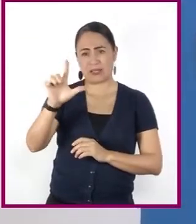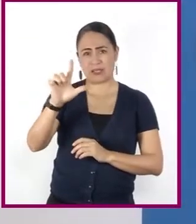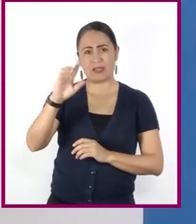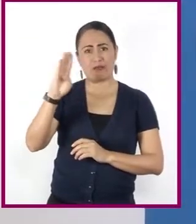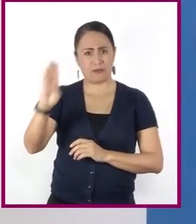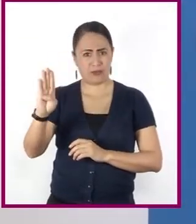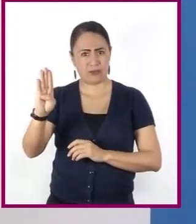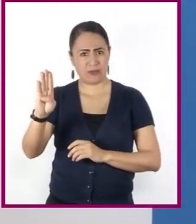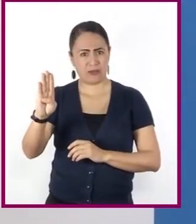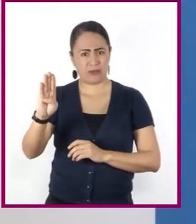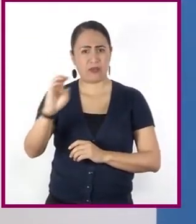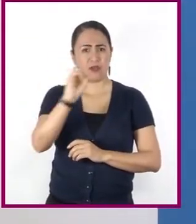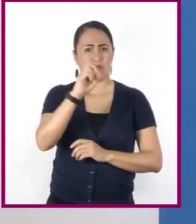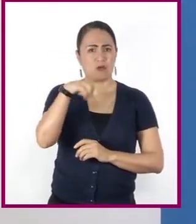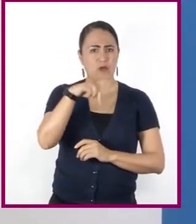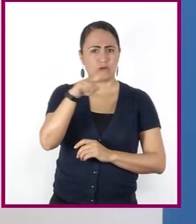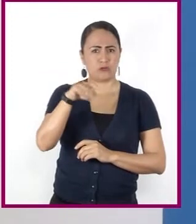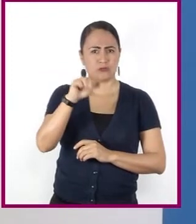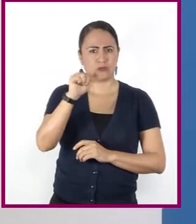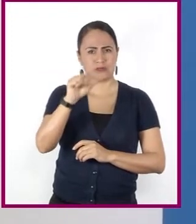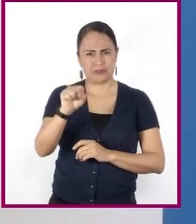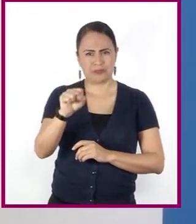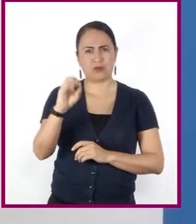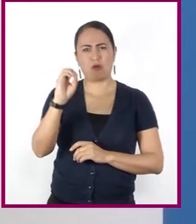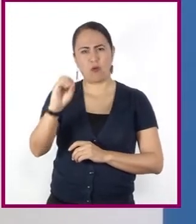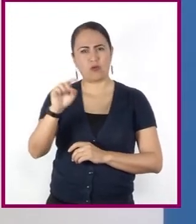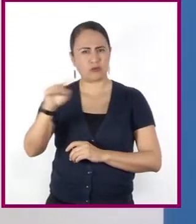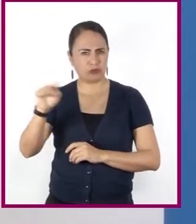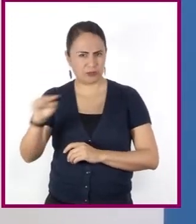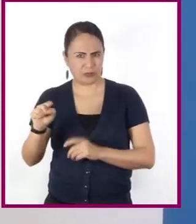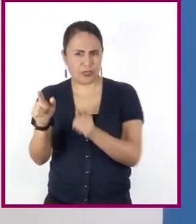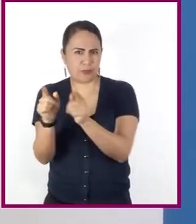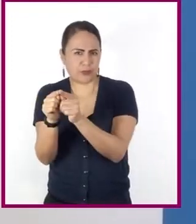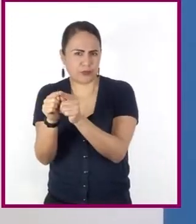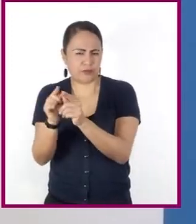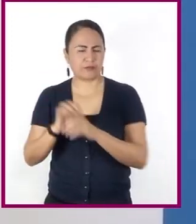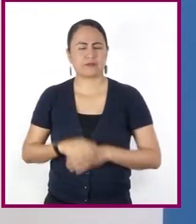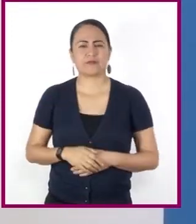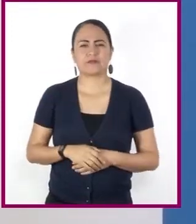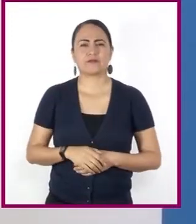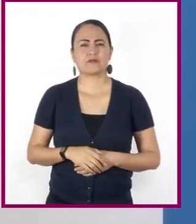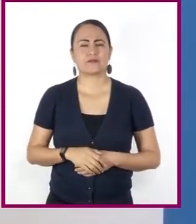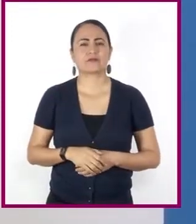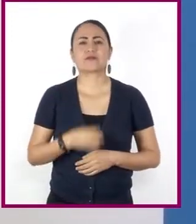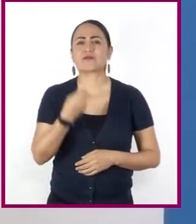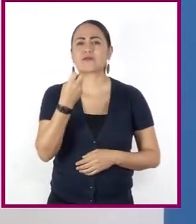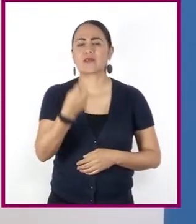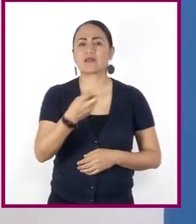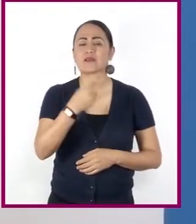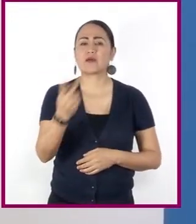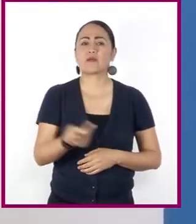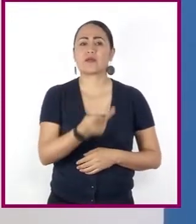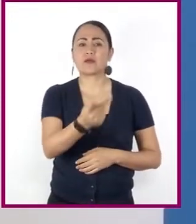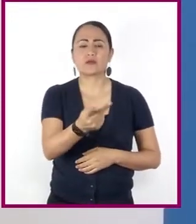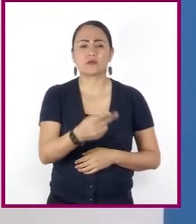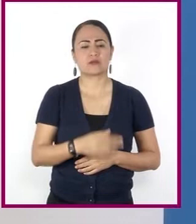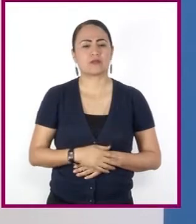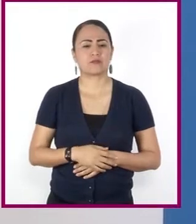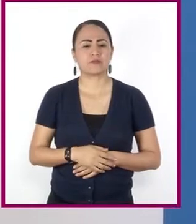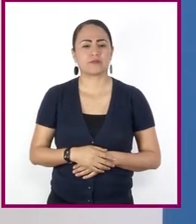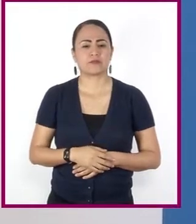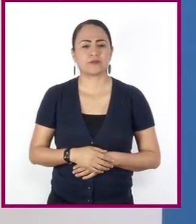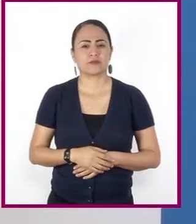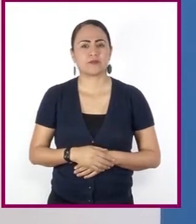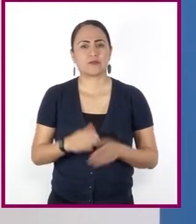LB y onzas como OZ. Para responder a esta pregunta, recuerden que esto corresponde a